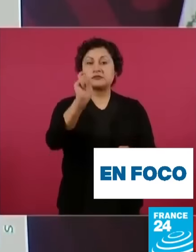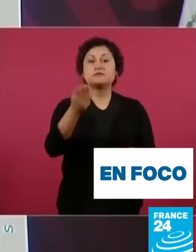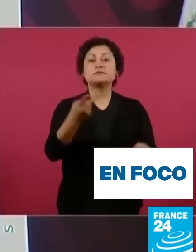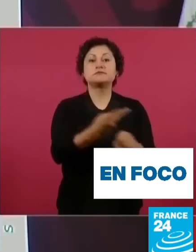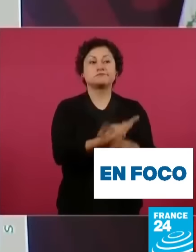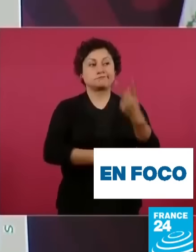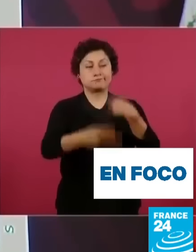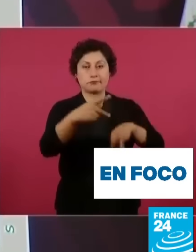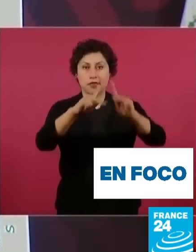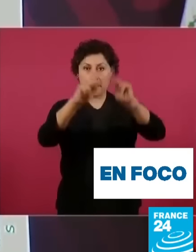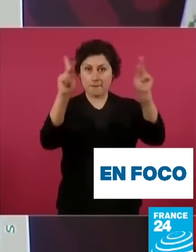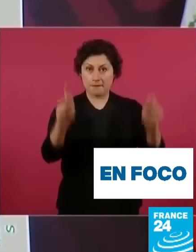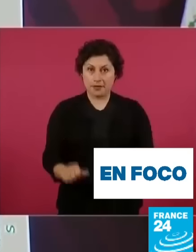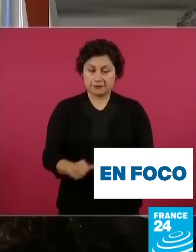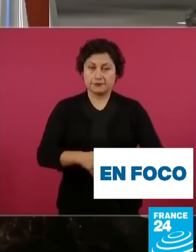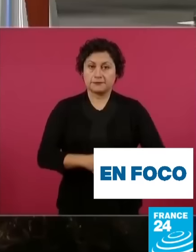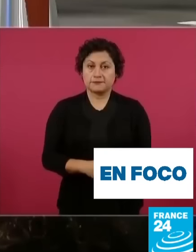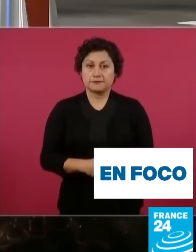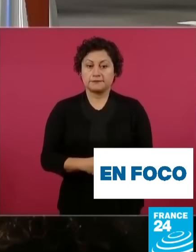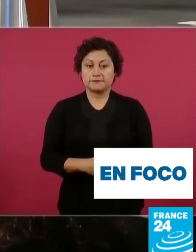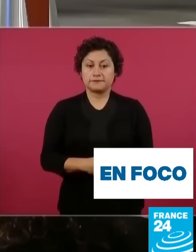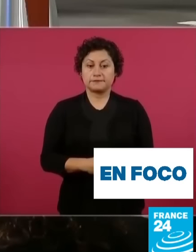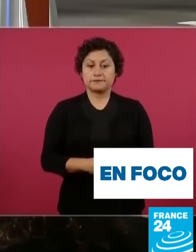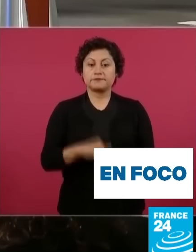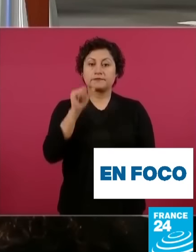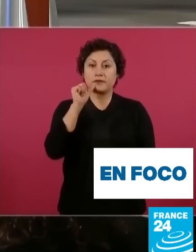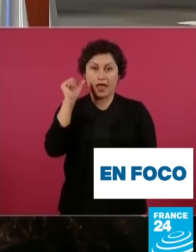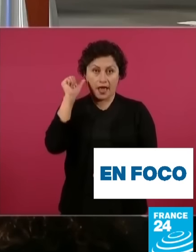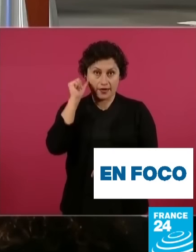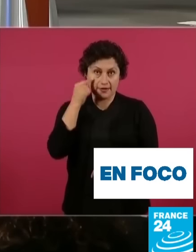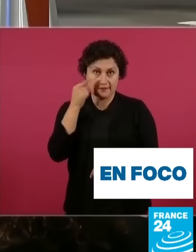que ayer, aquí está Sinaloa,